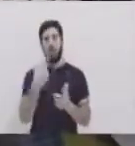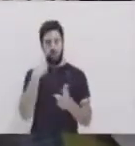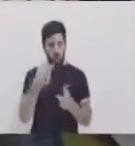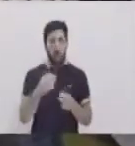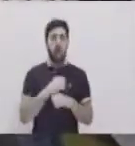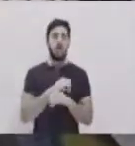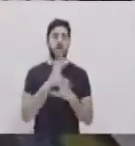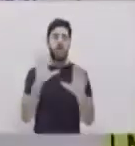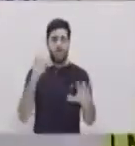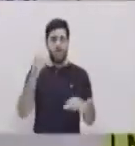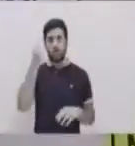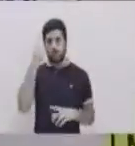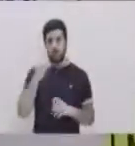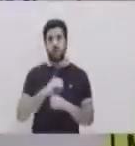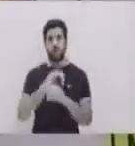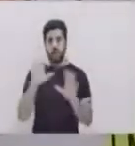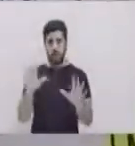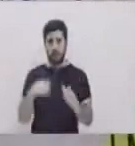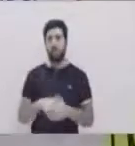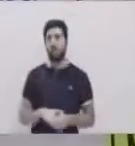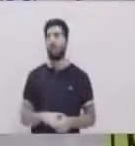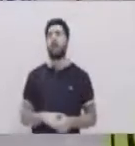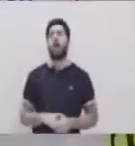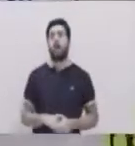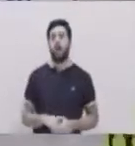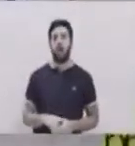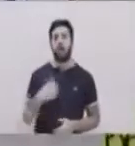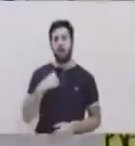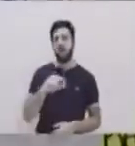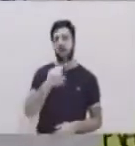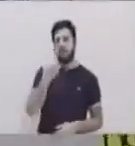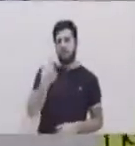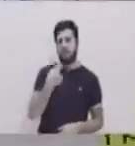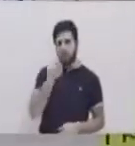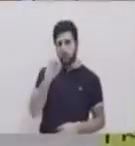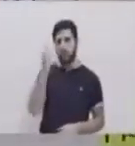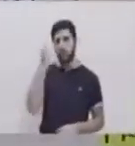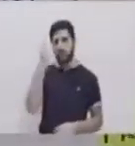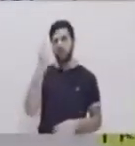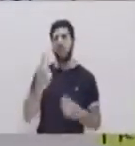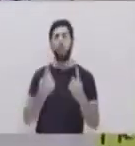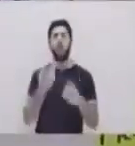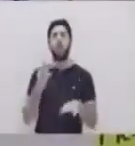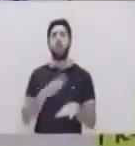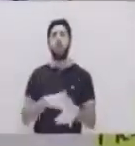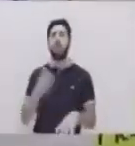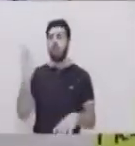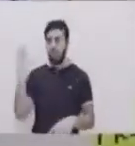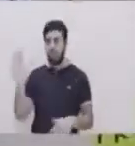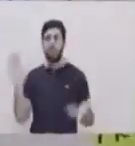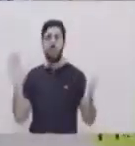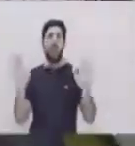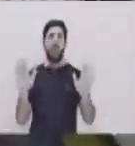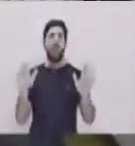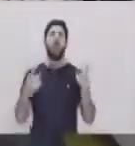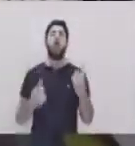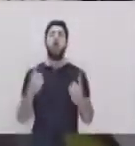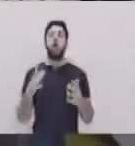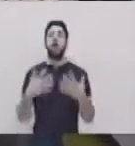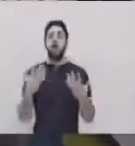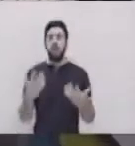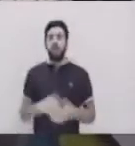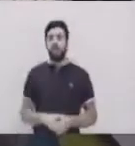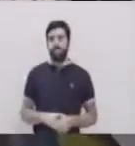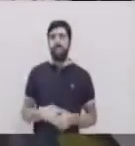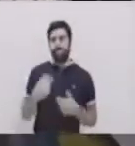se entienda ese mensaje. ¿Cuál entendieron más ustedes, el primer texto o el segundo texto que leímos? Bueno, se entendió